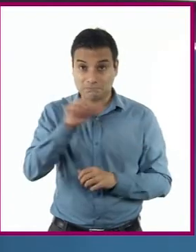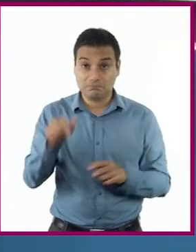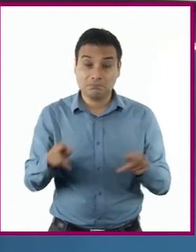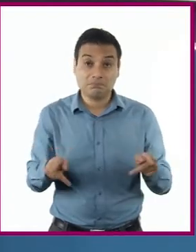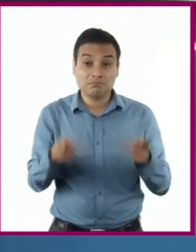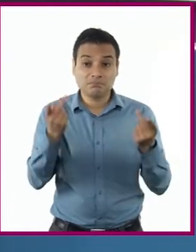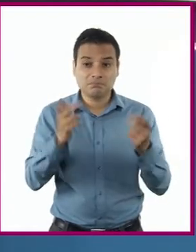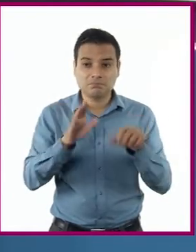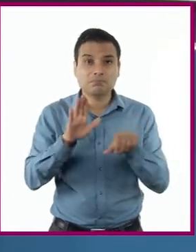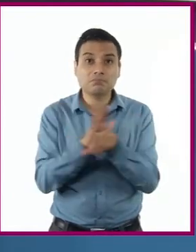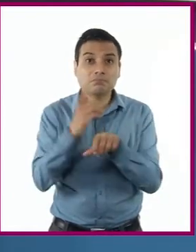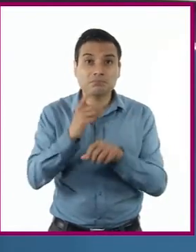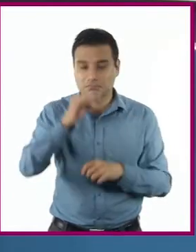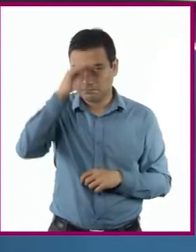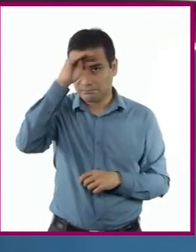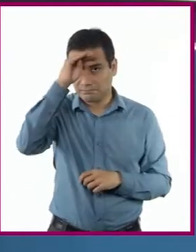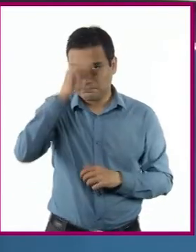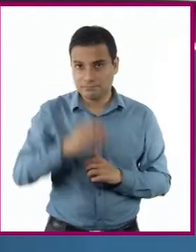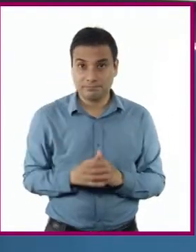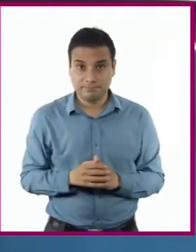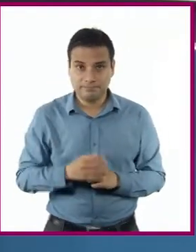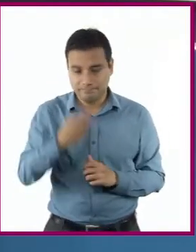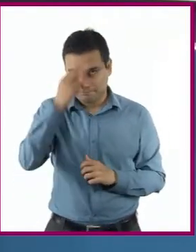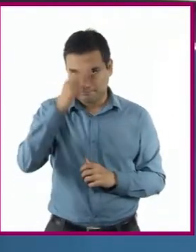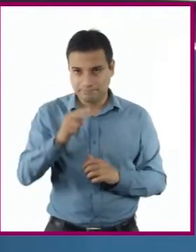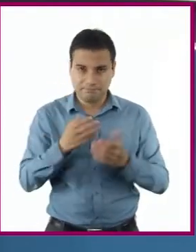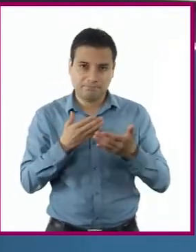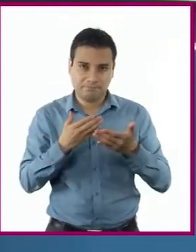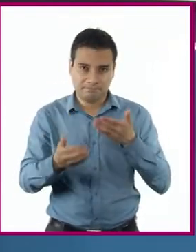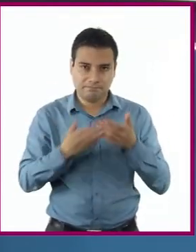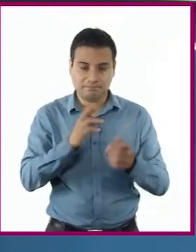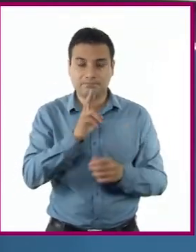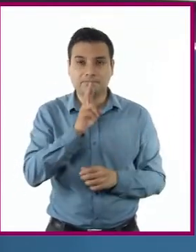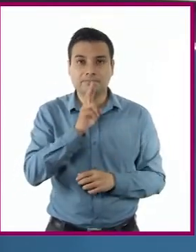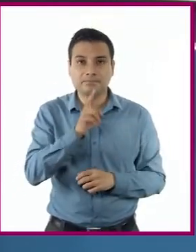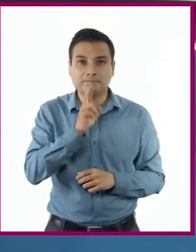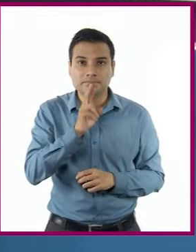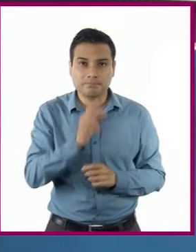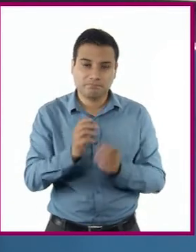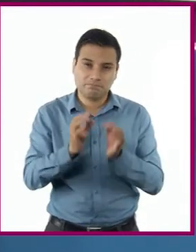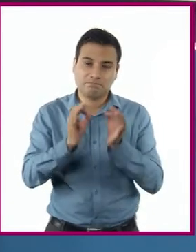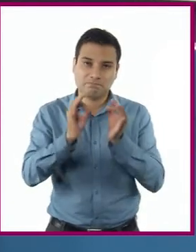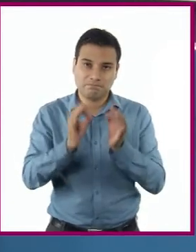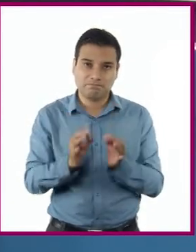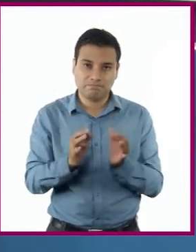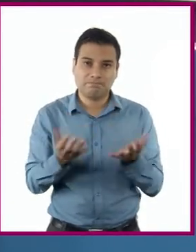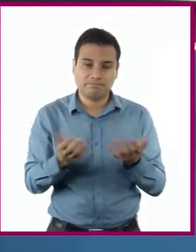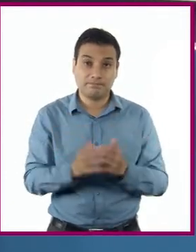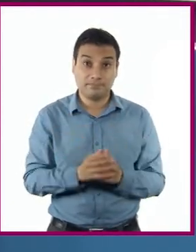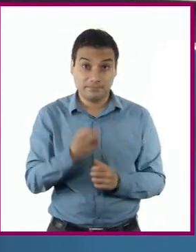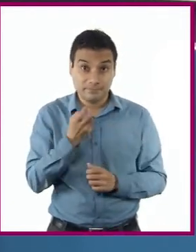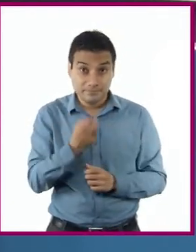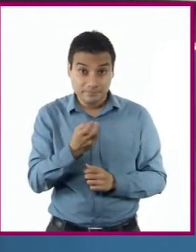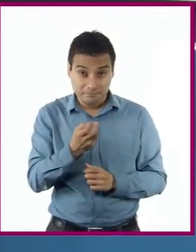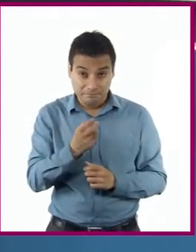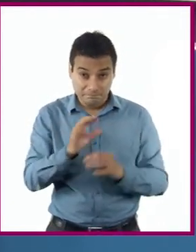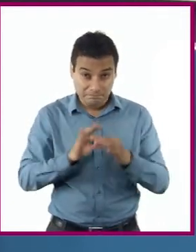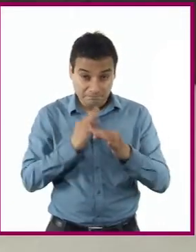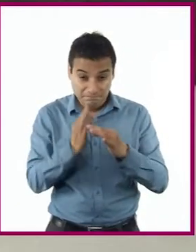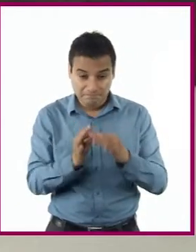vendidas pensando que de esa manera se modernizarían, serían más eficientes, supuestos que no siempre se